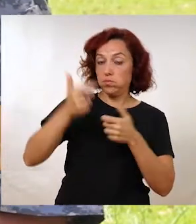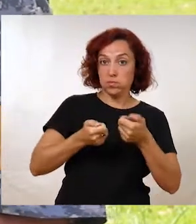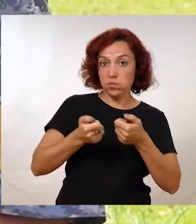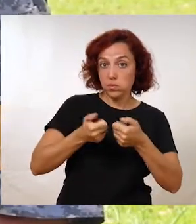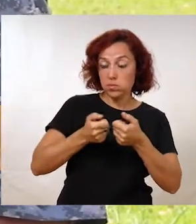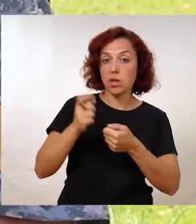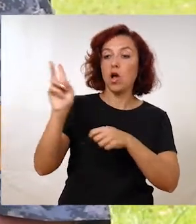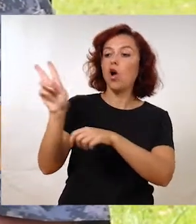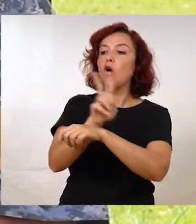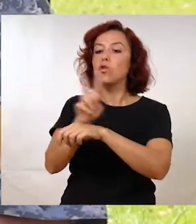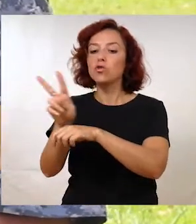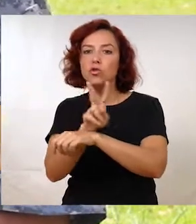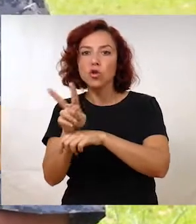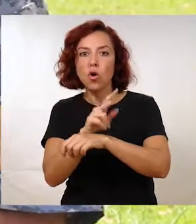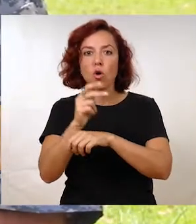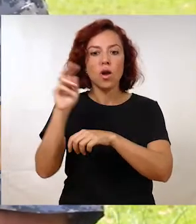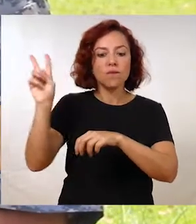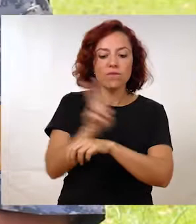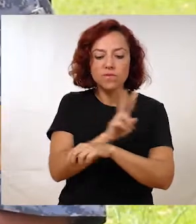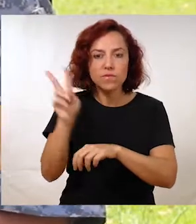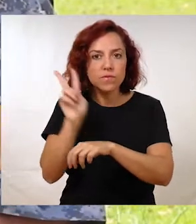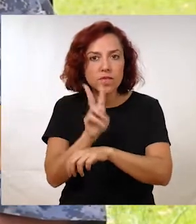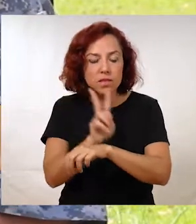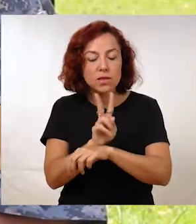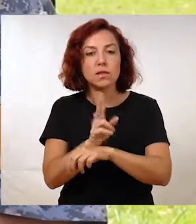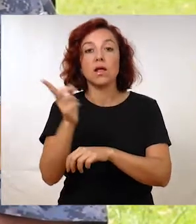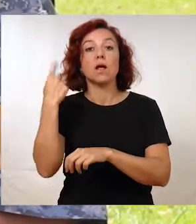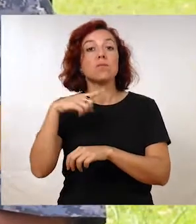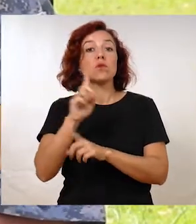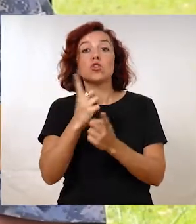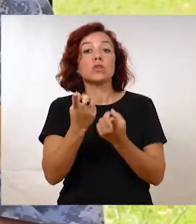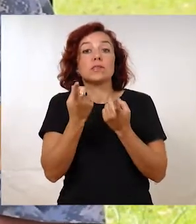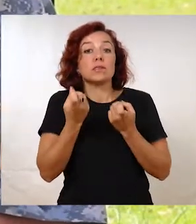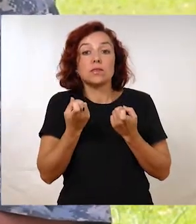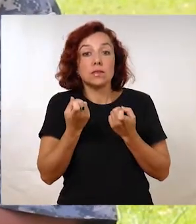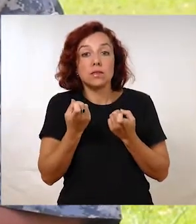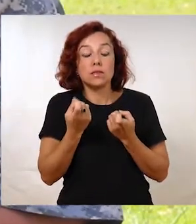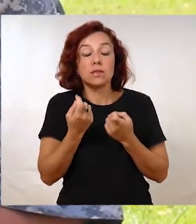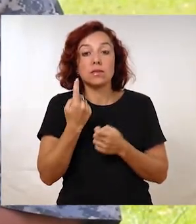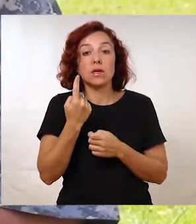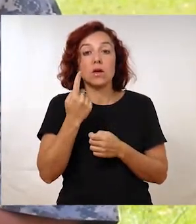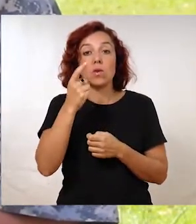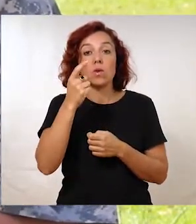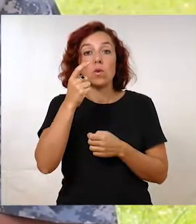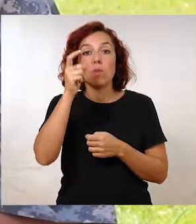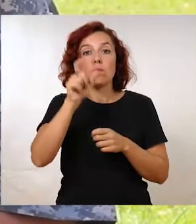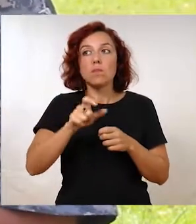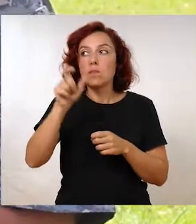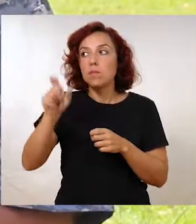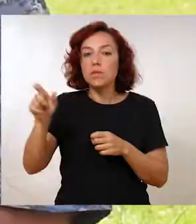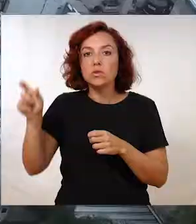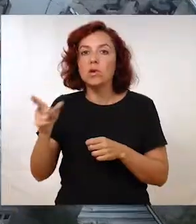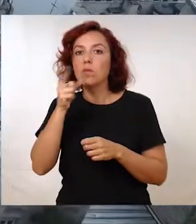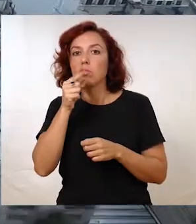una vigilancia de una zona determinada sin necesidad, en primera instancia, de que haya una